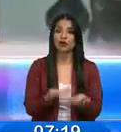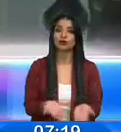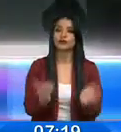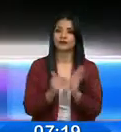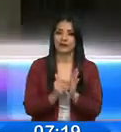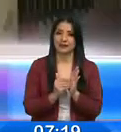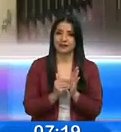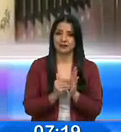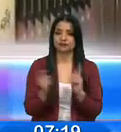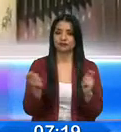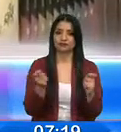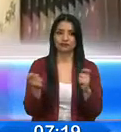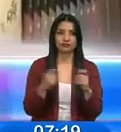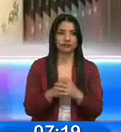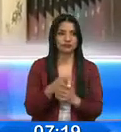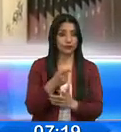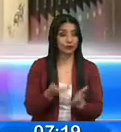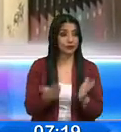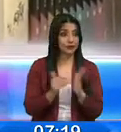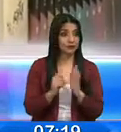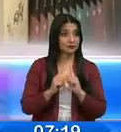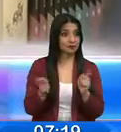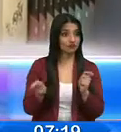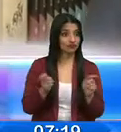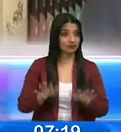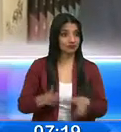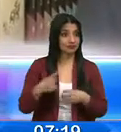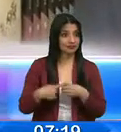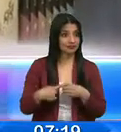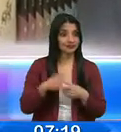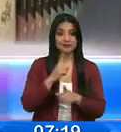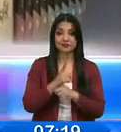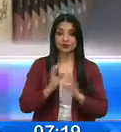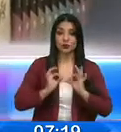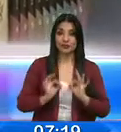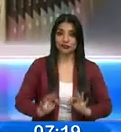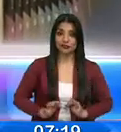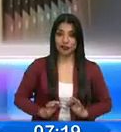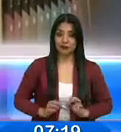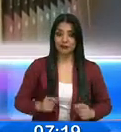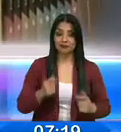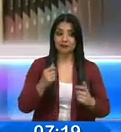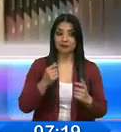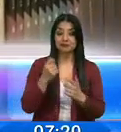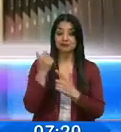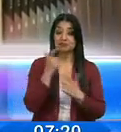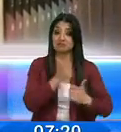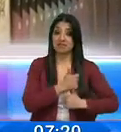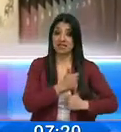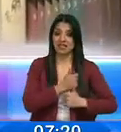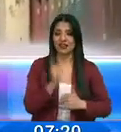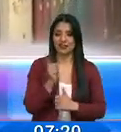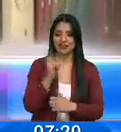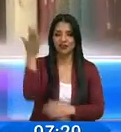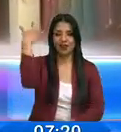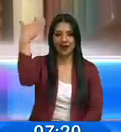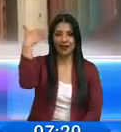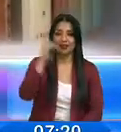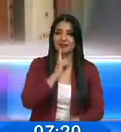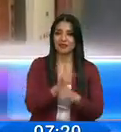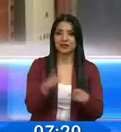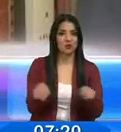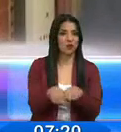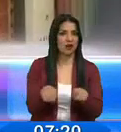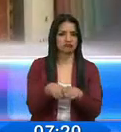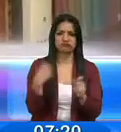uniformarse. Nuevamente, pero para ya dirigir a la ciudad de Quito. El uniforme de alcalde, que es tan exigente como el otro, ¿no?